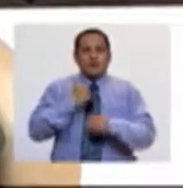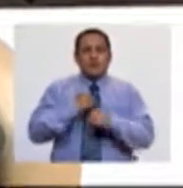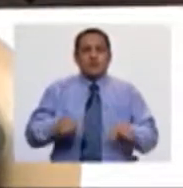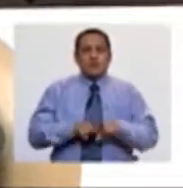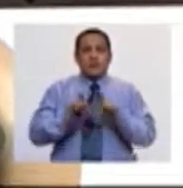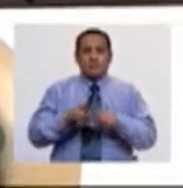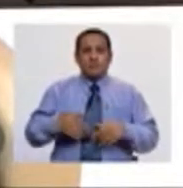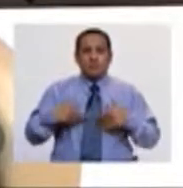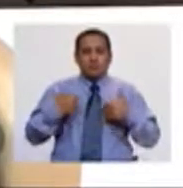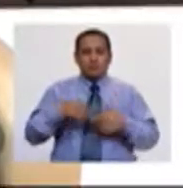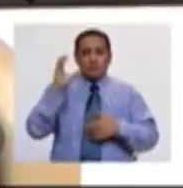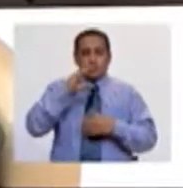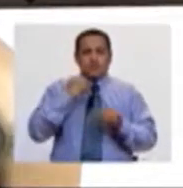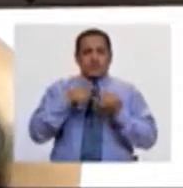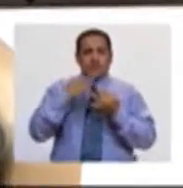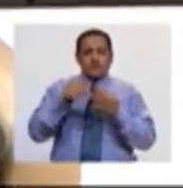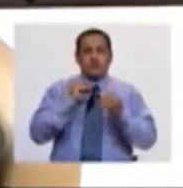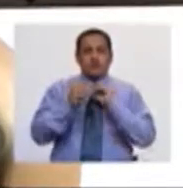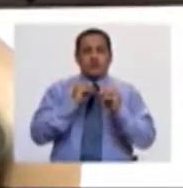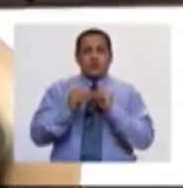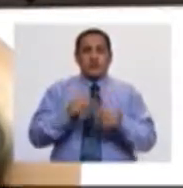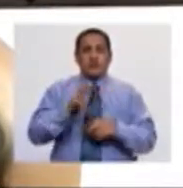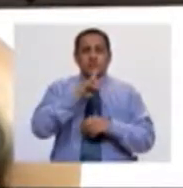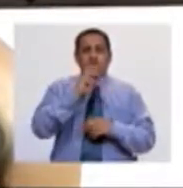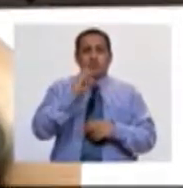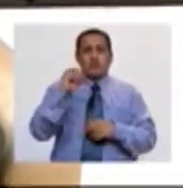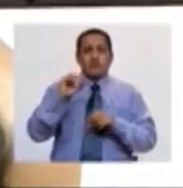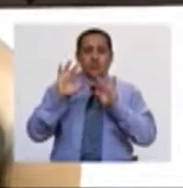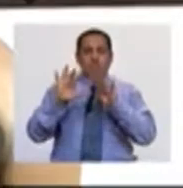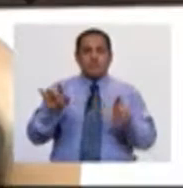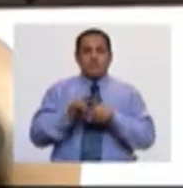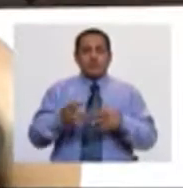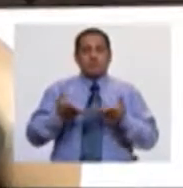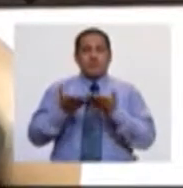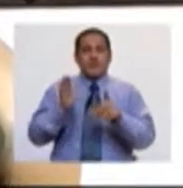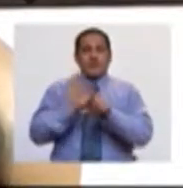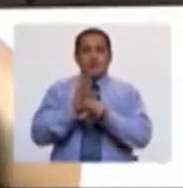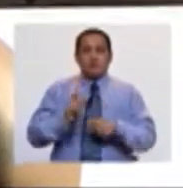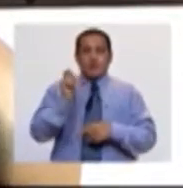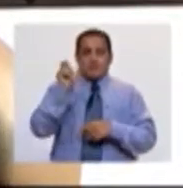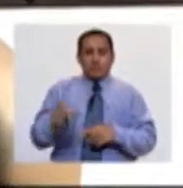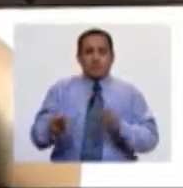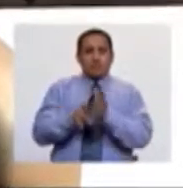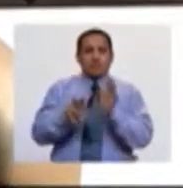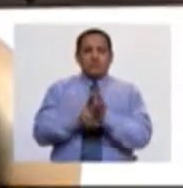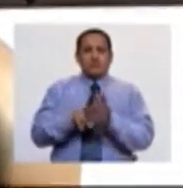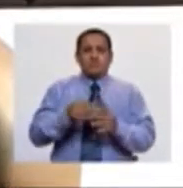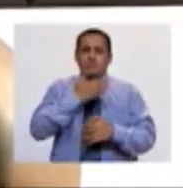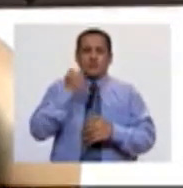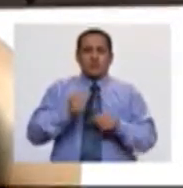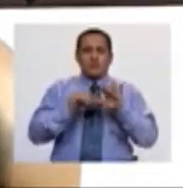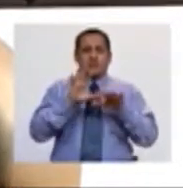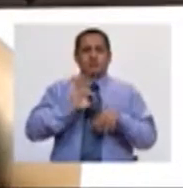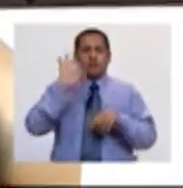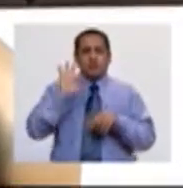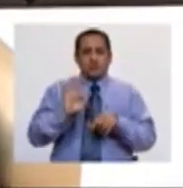ha podido encontrar otras alternativas. El 2009 se dio una ley por la cual la propina de un soldado fuese el 10% de una